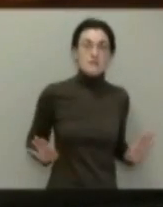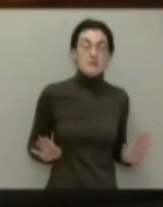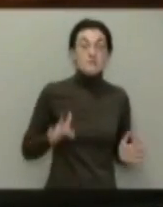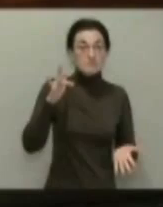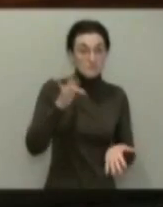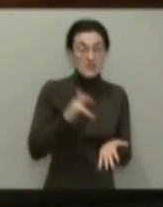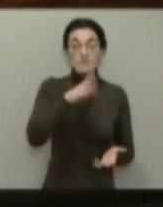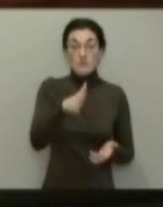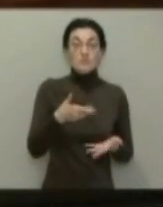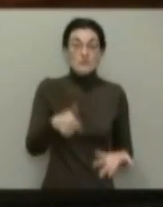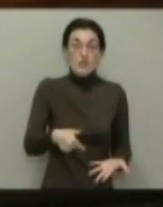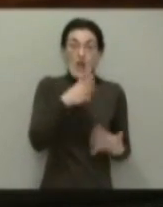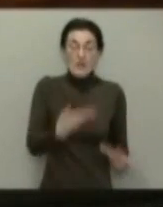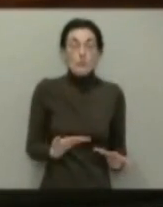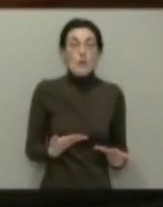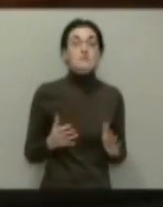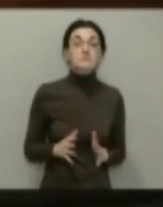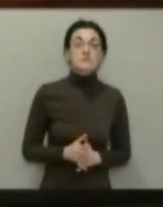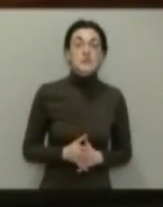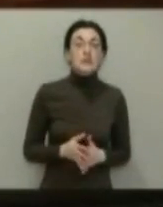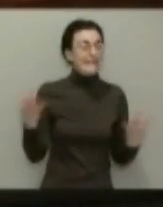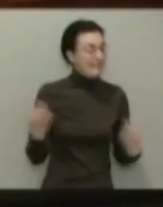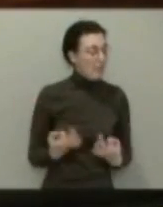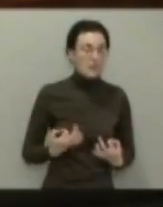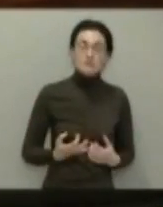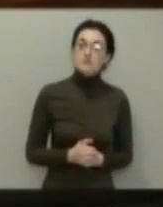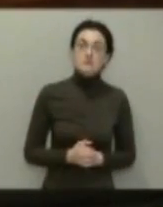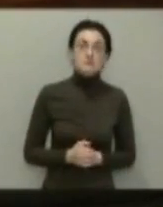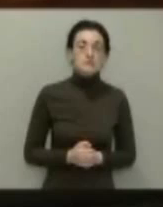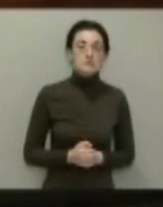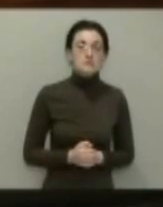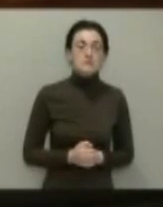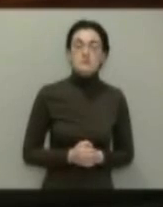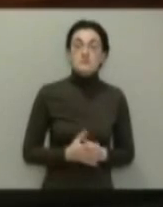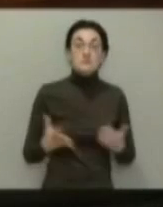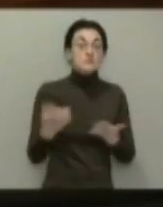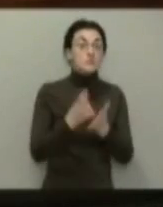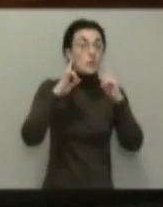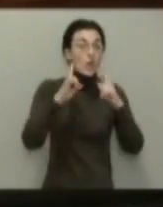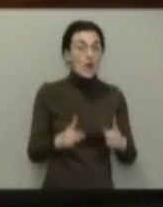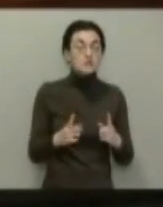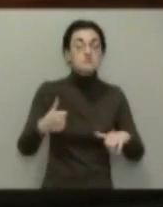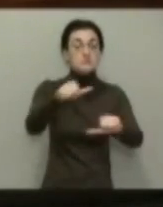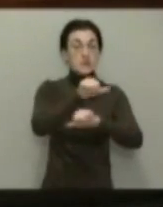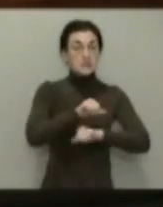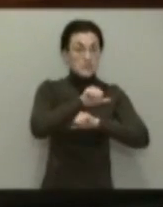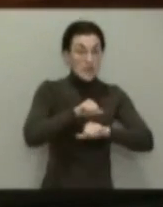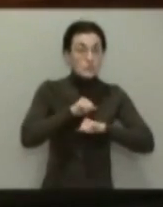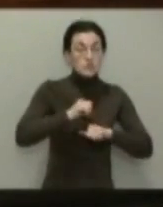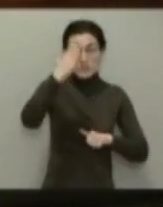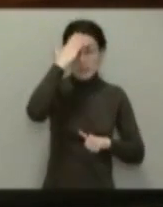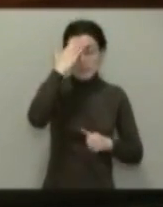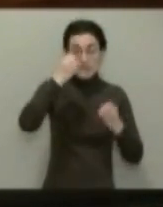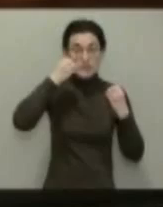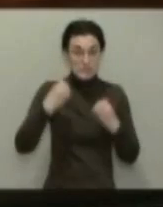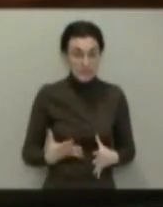momento que estamos atravesando en la actualidad. Lo tienen que ser. Y, en todo caso, esperamos de esa sensatez, de ese